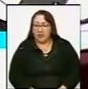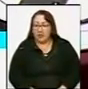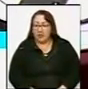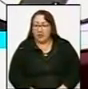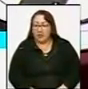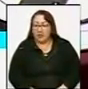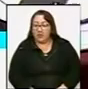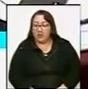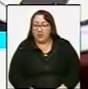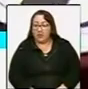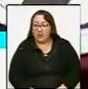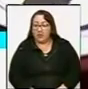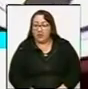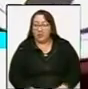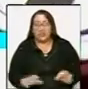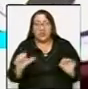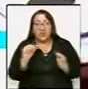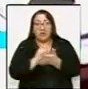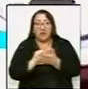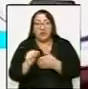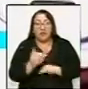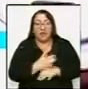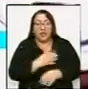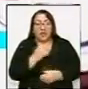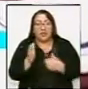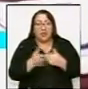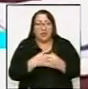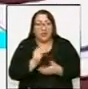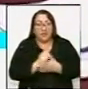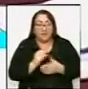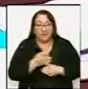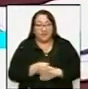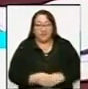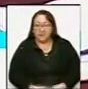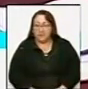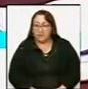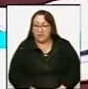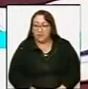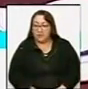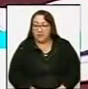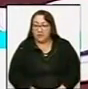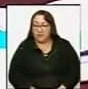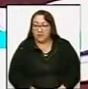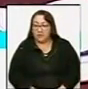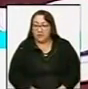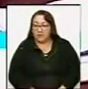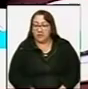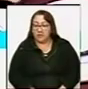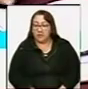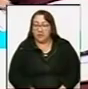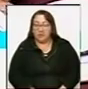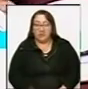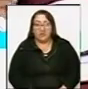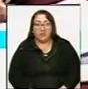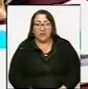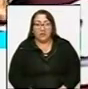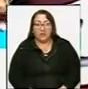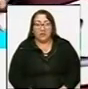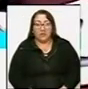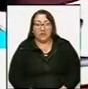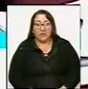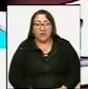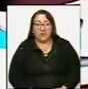antes de que se cierren las inscripciones para participar en un determinado proceso electoral, de manera que